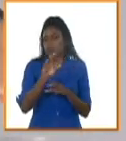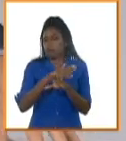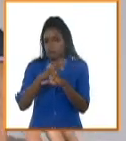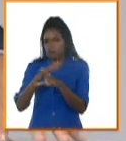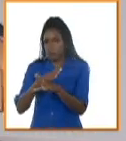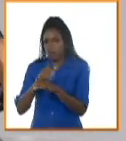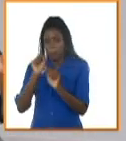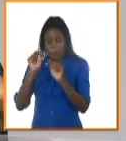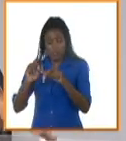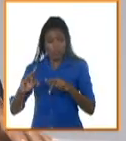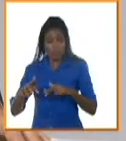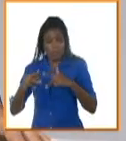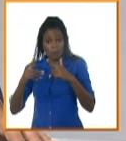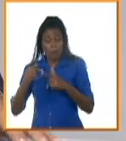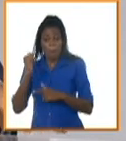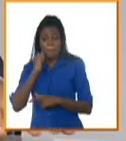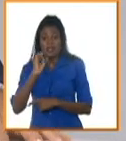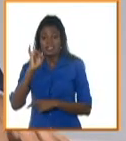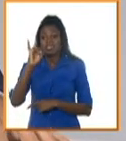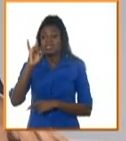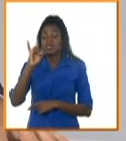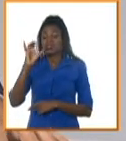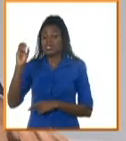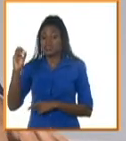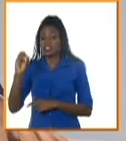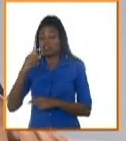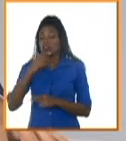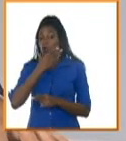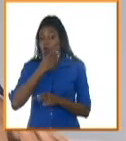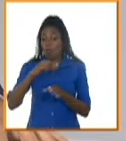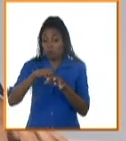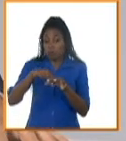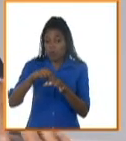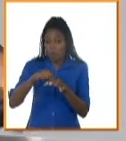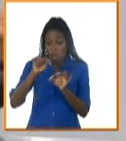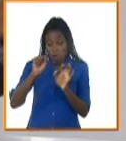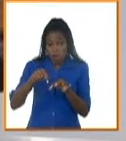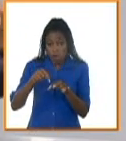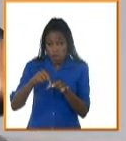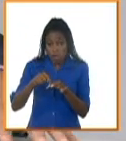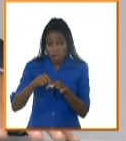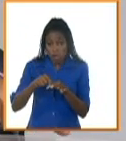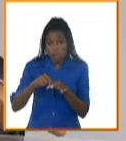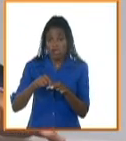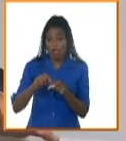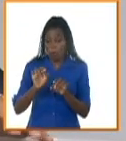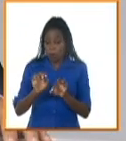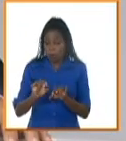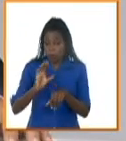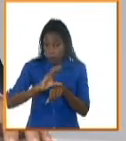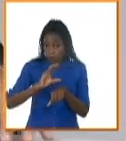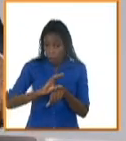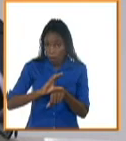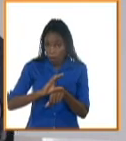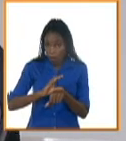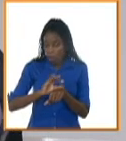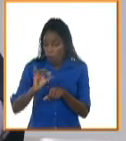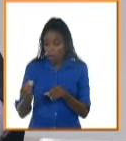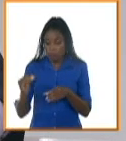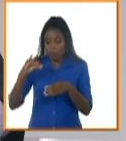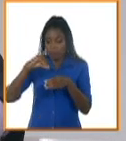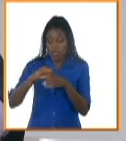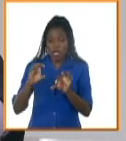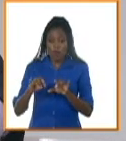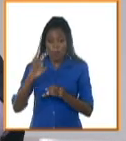reitero más de seiscientos o en Club con presencia en todos los municipios del país se integran también la unión de informáticos de